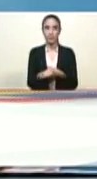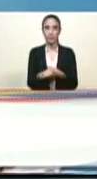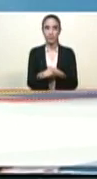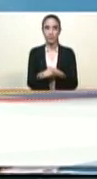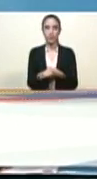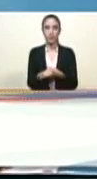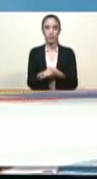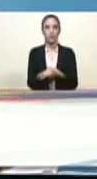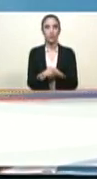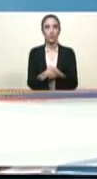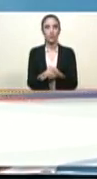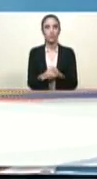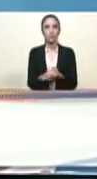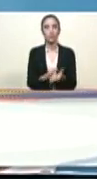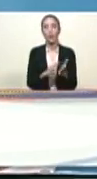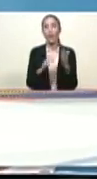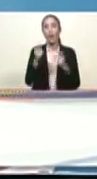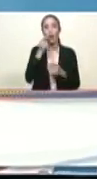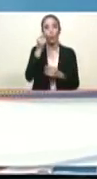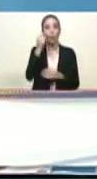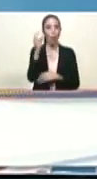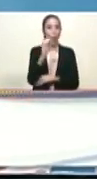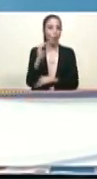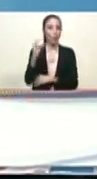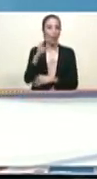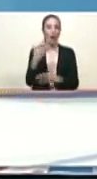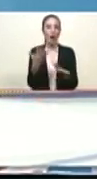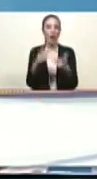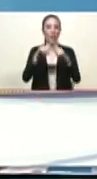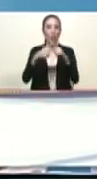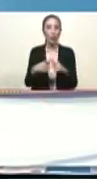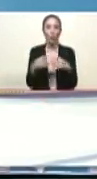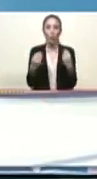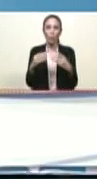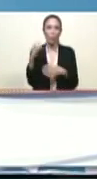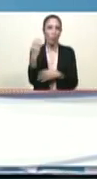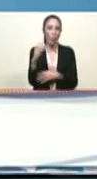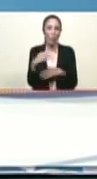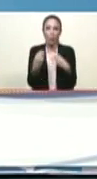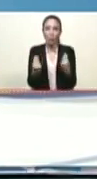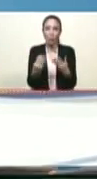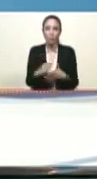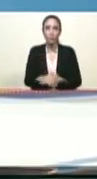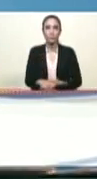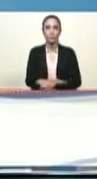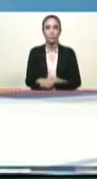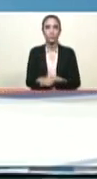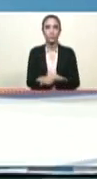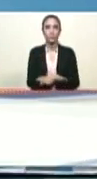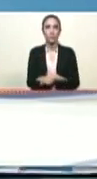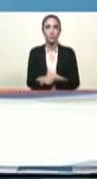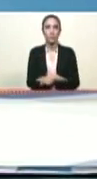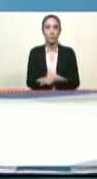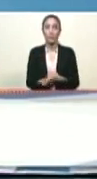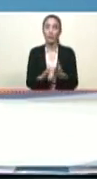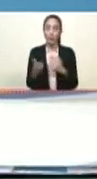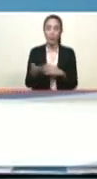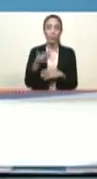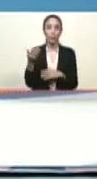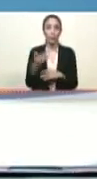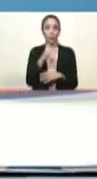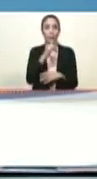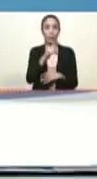Colombia 30%, está hablando de los cotizantes, ¿no? De los cotizantes según la CEPAL, ¿no? Y esto es muy importante